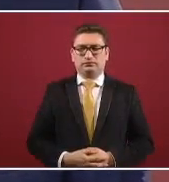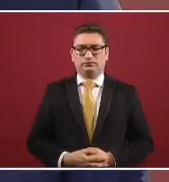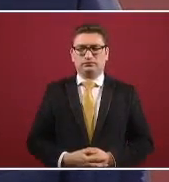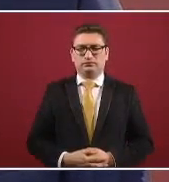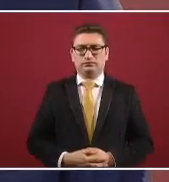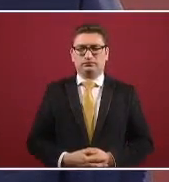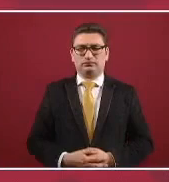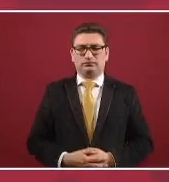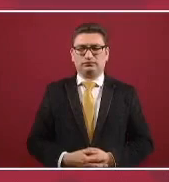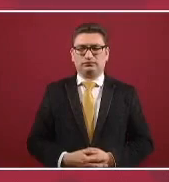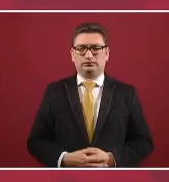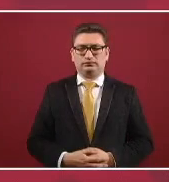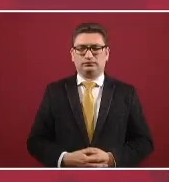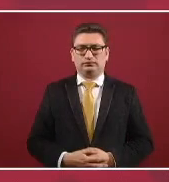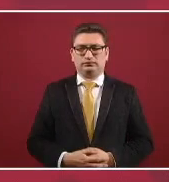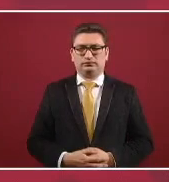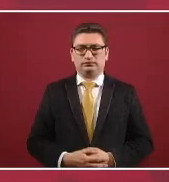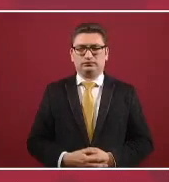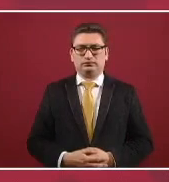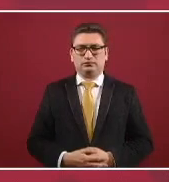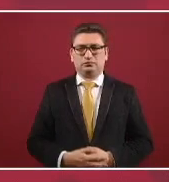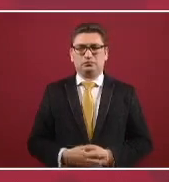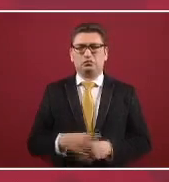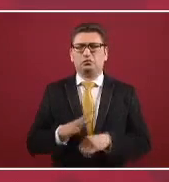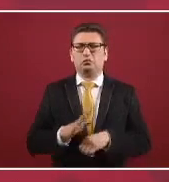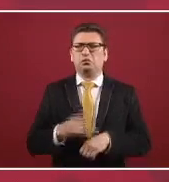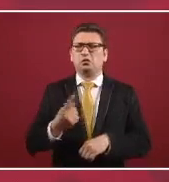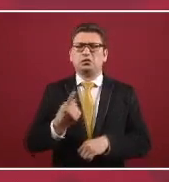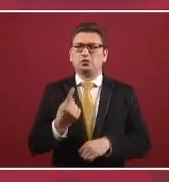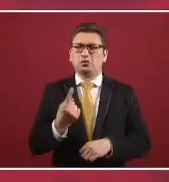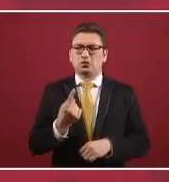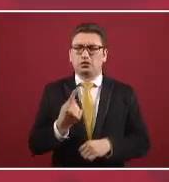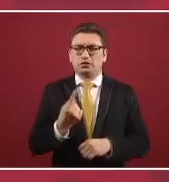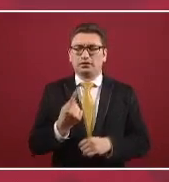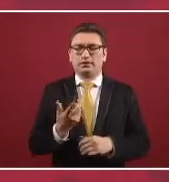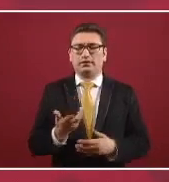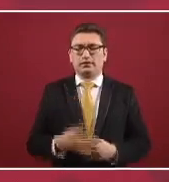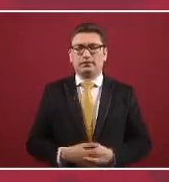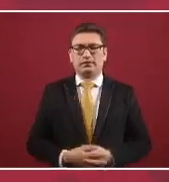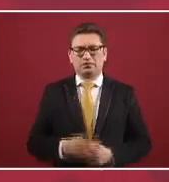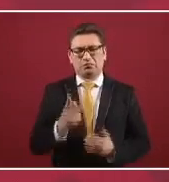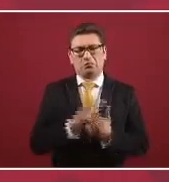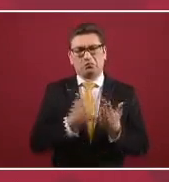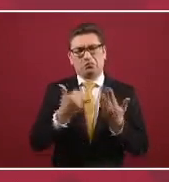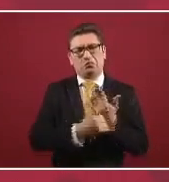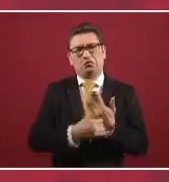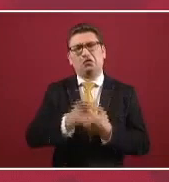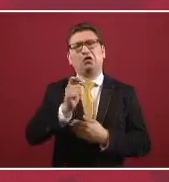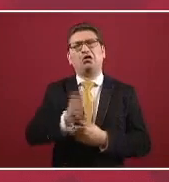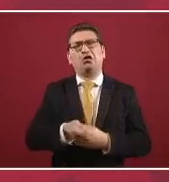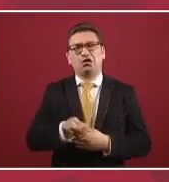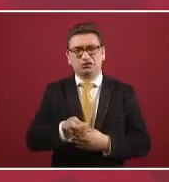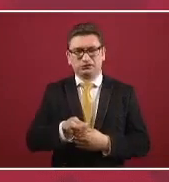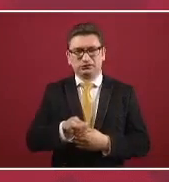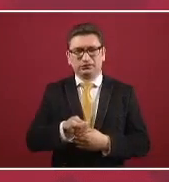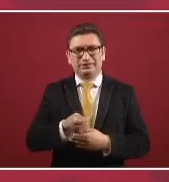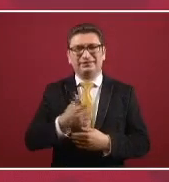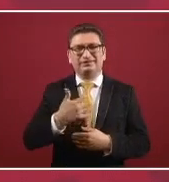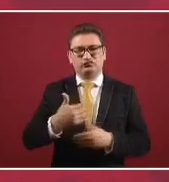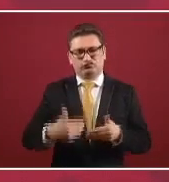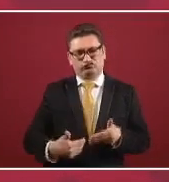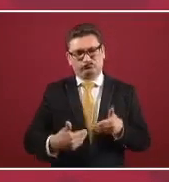porque el proyecto era elevarla a